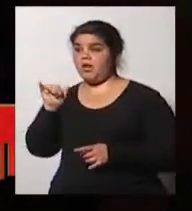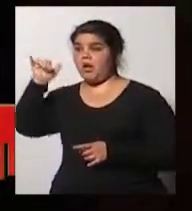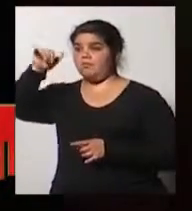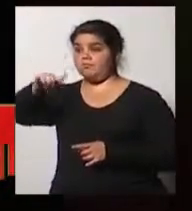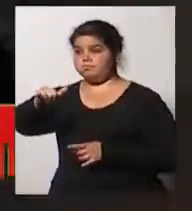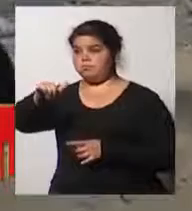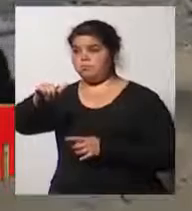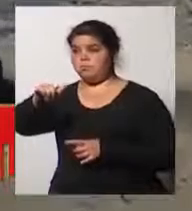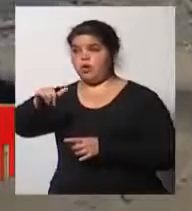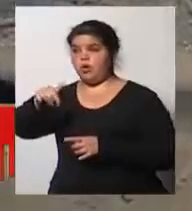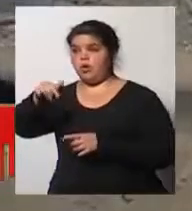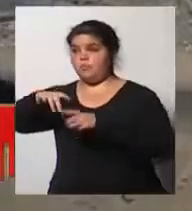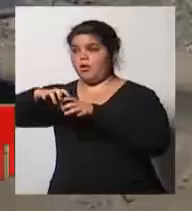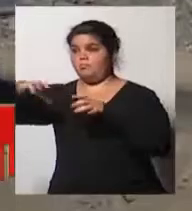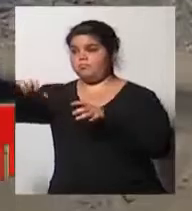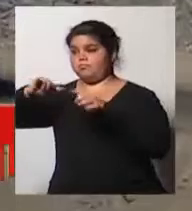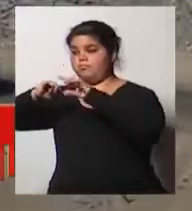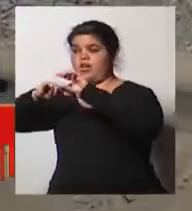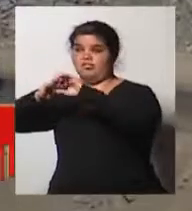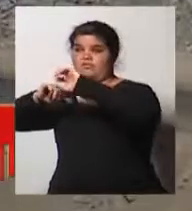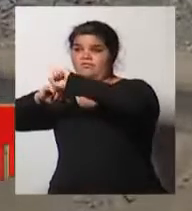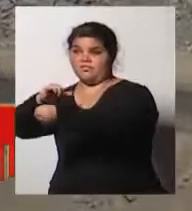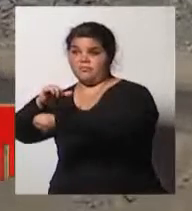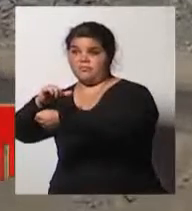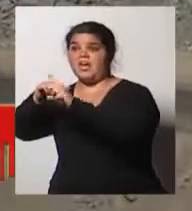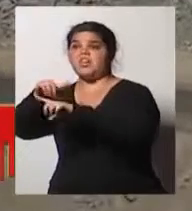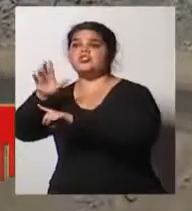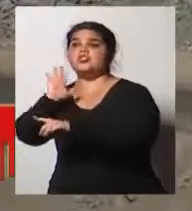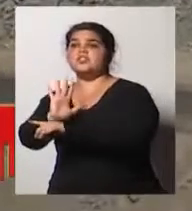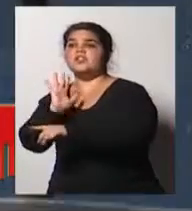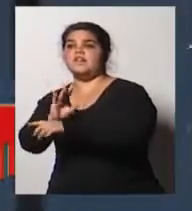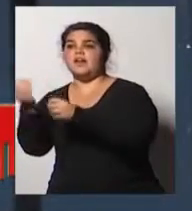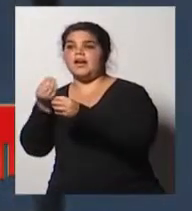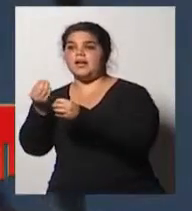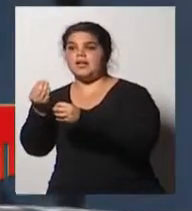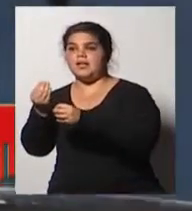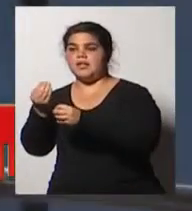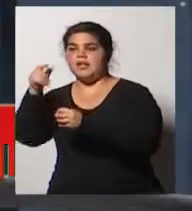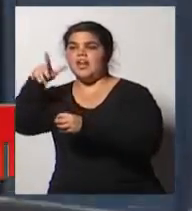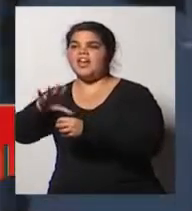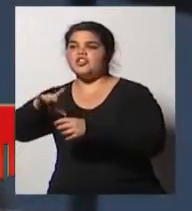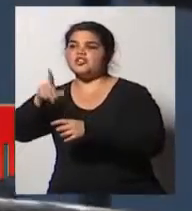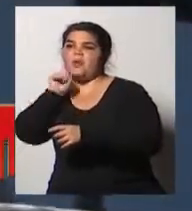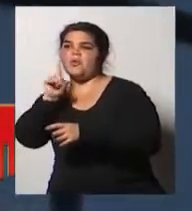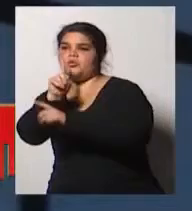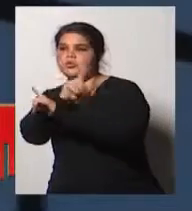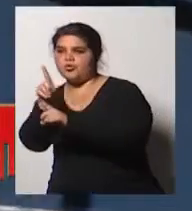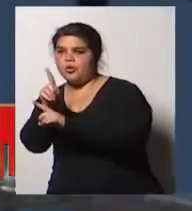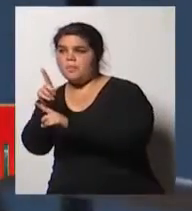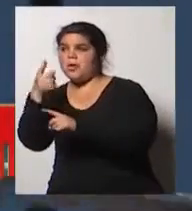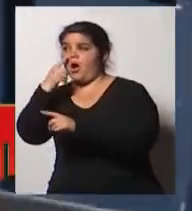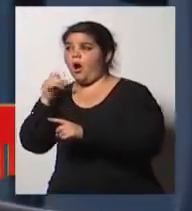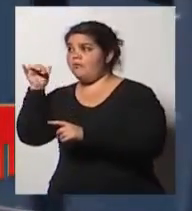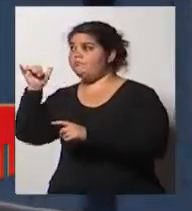del avión al tocar con otro avión se rompe, eso es un incidente. Si el avión se cae, es un accidente con muerto. Acá